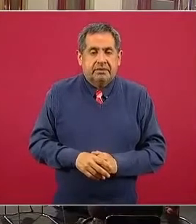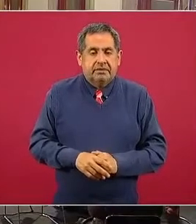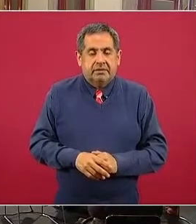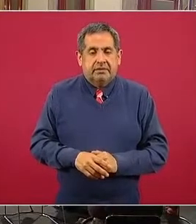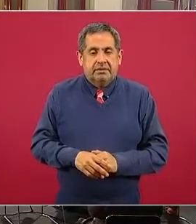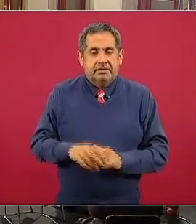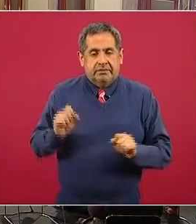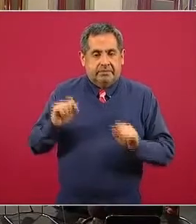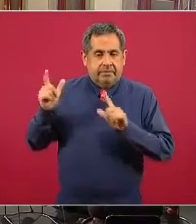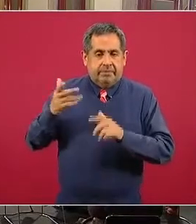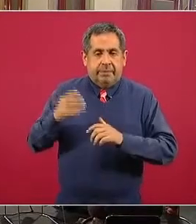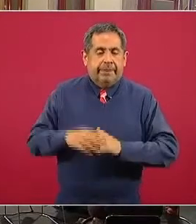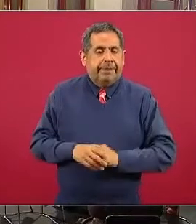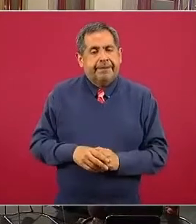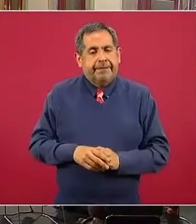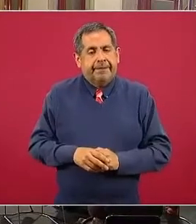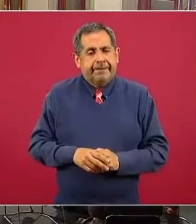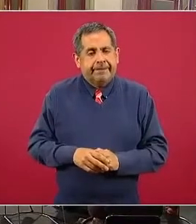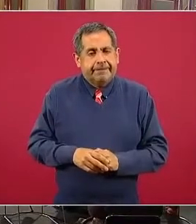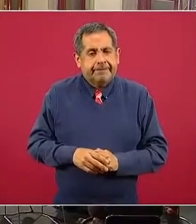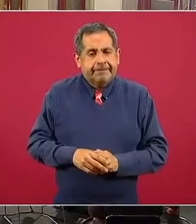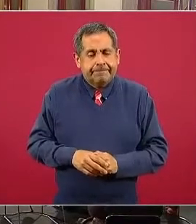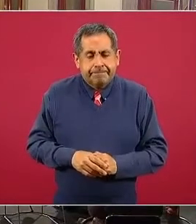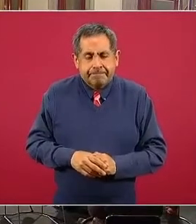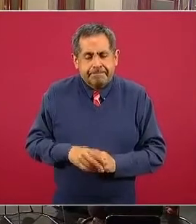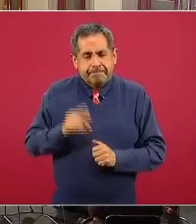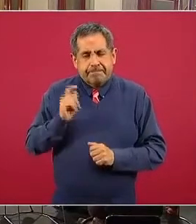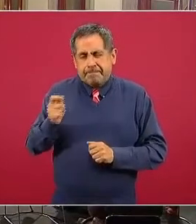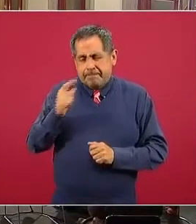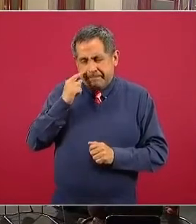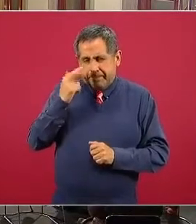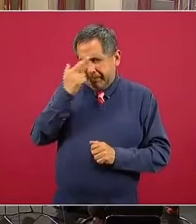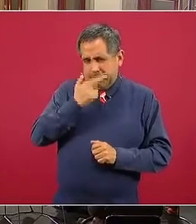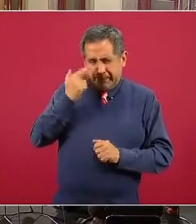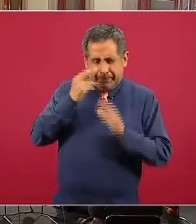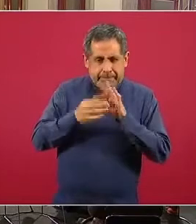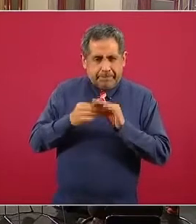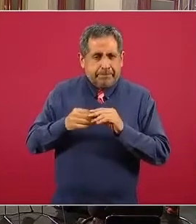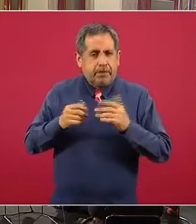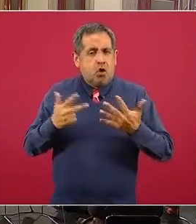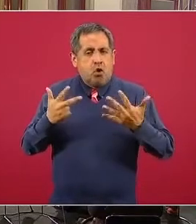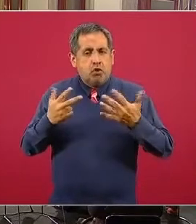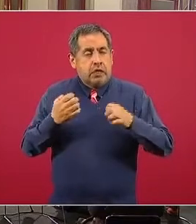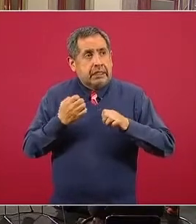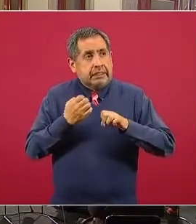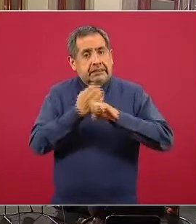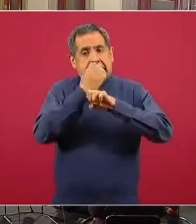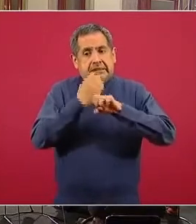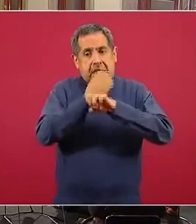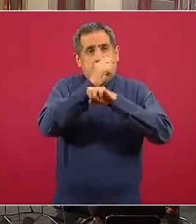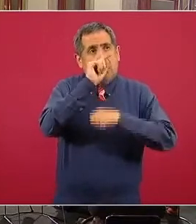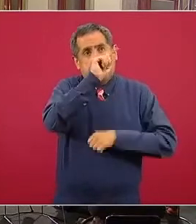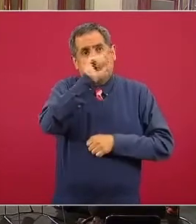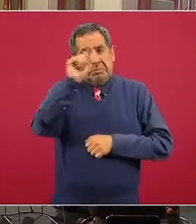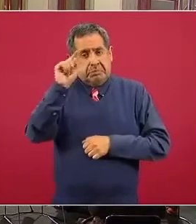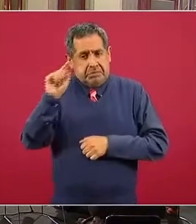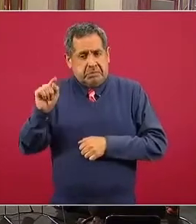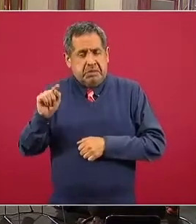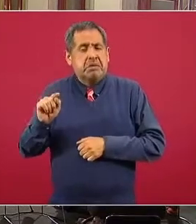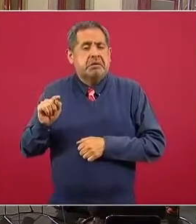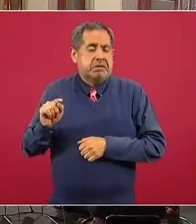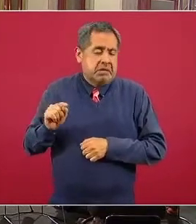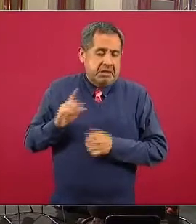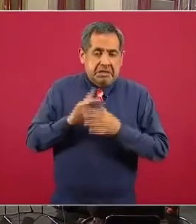diapositiva. Vamos a pasar a revisar de las 8 entidades que en su momento se han mencionado